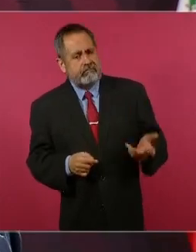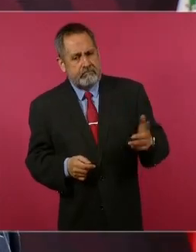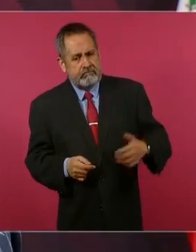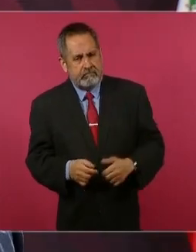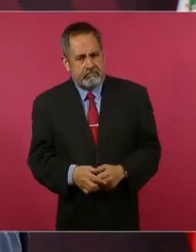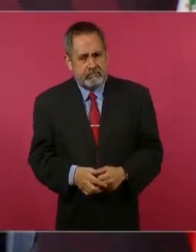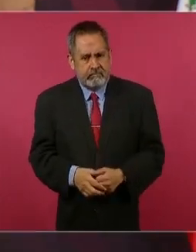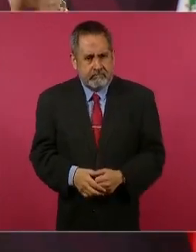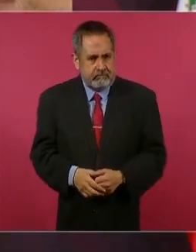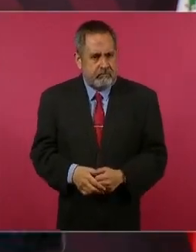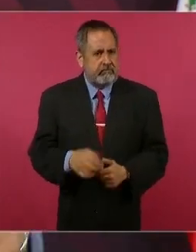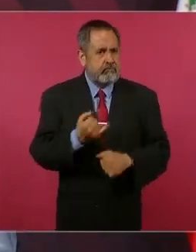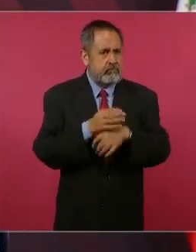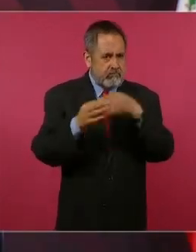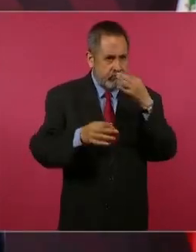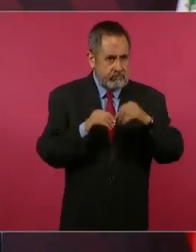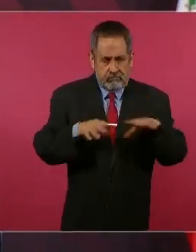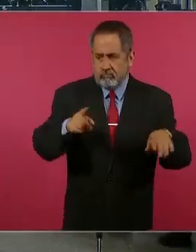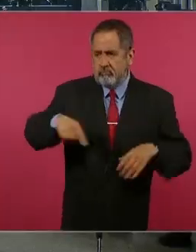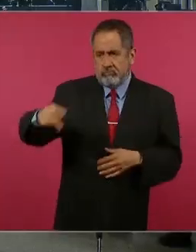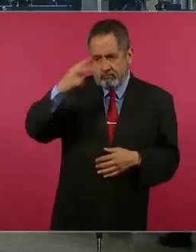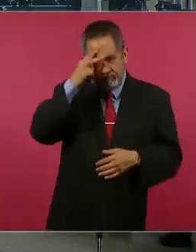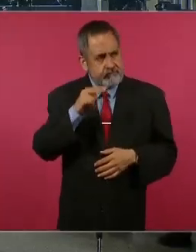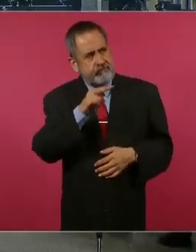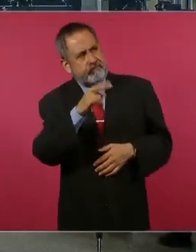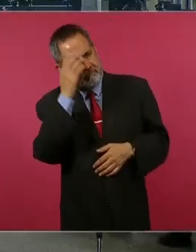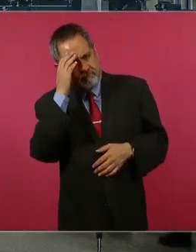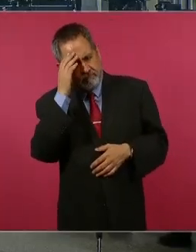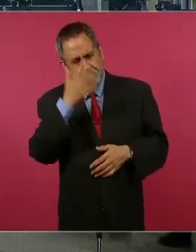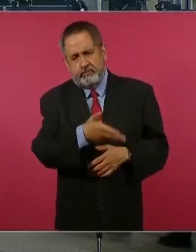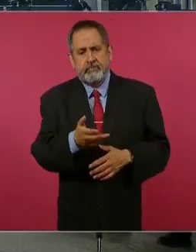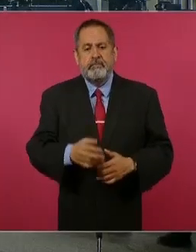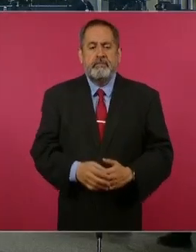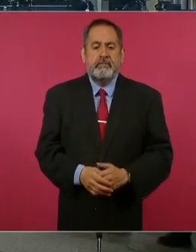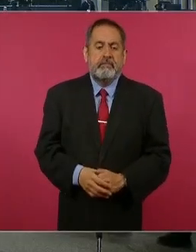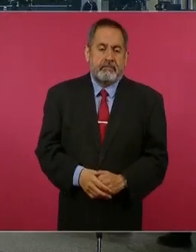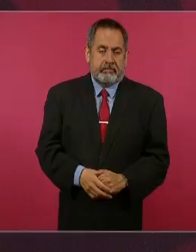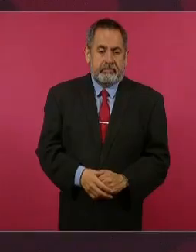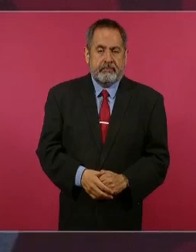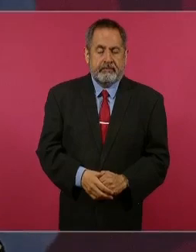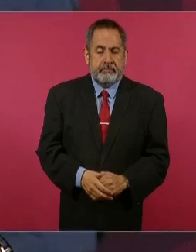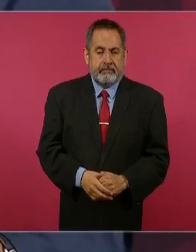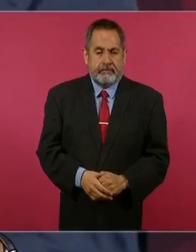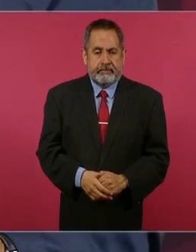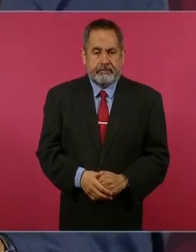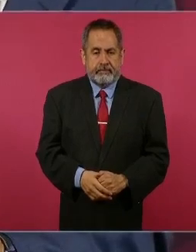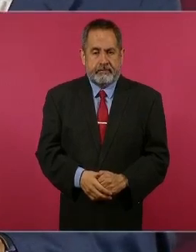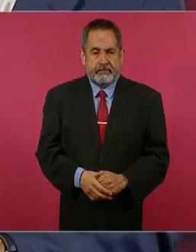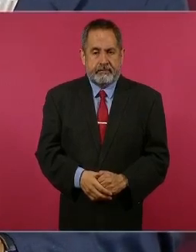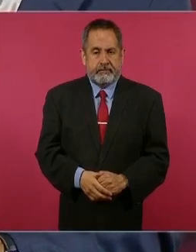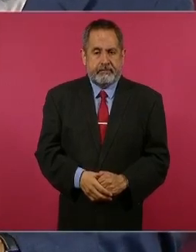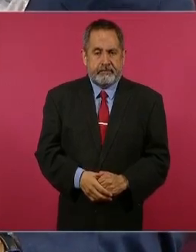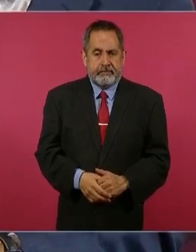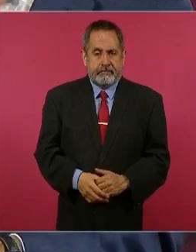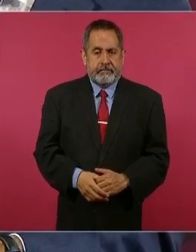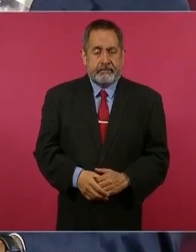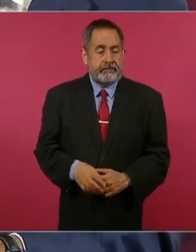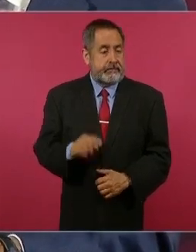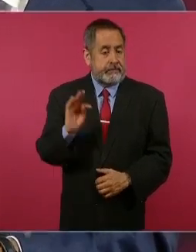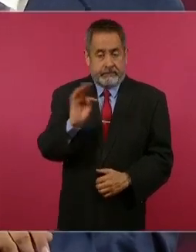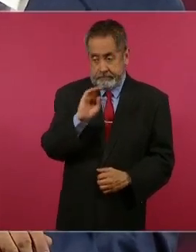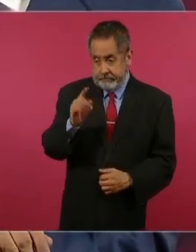a los mexicanos. Bueno, si los